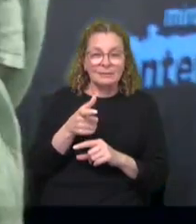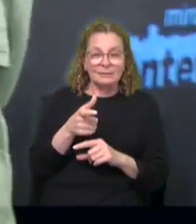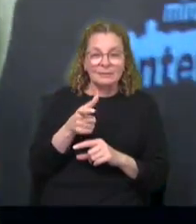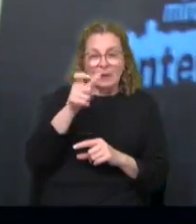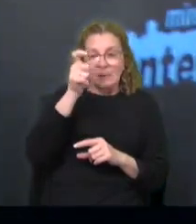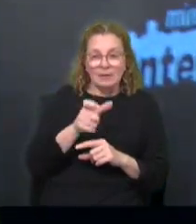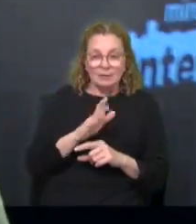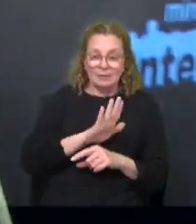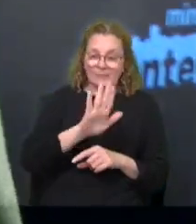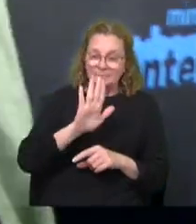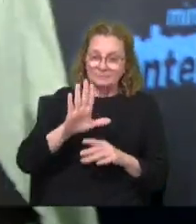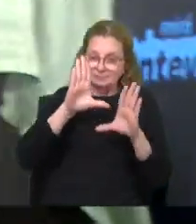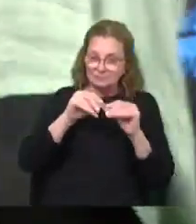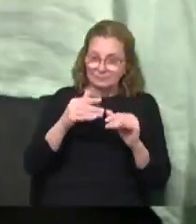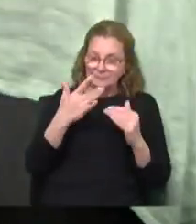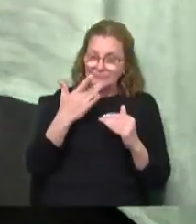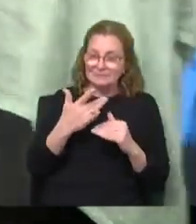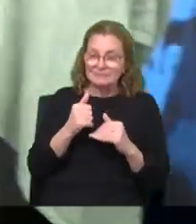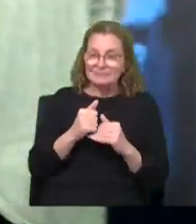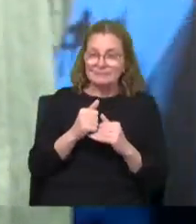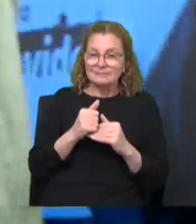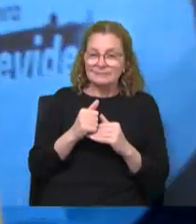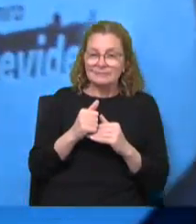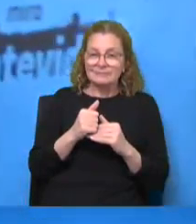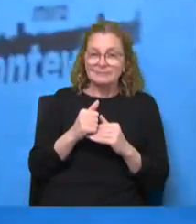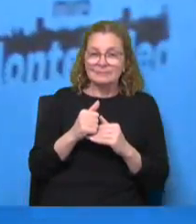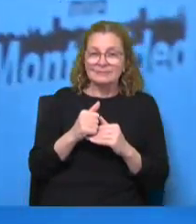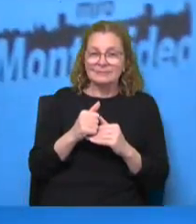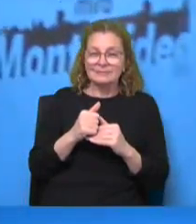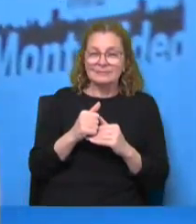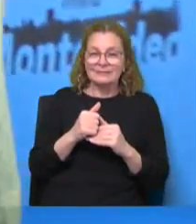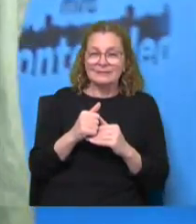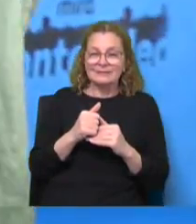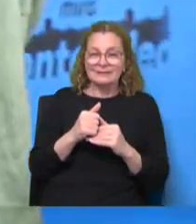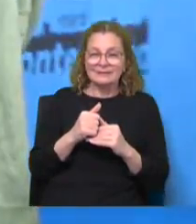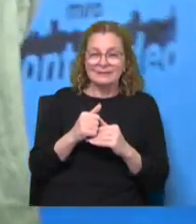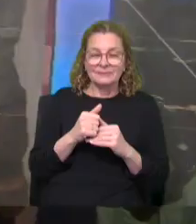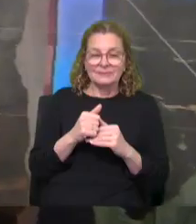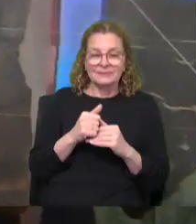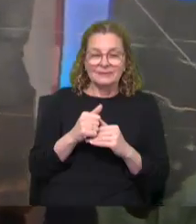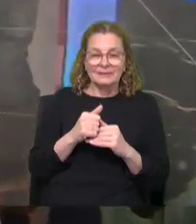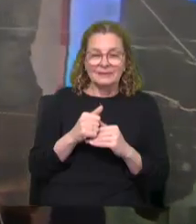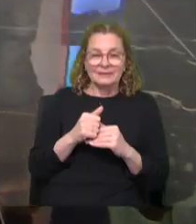sónica, se merecen como todo. Lo definen. ¿Cómo? Grieta sónica, ¿no? Grieta sónica. Lo definió